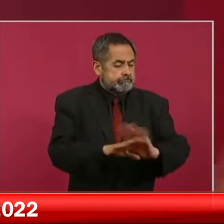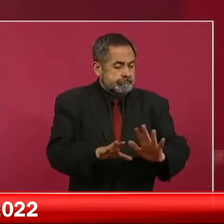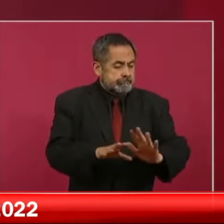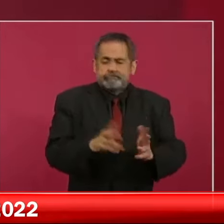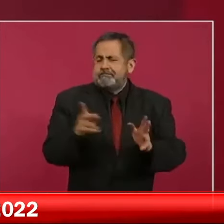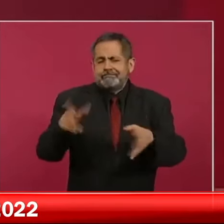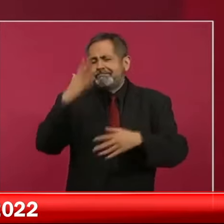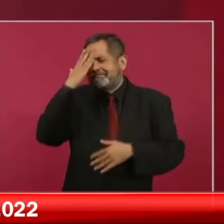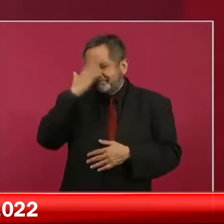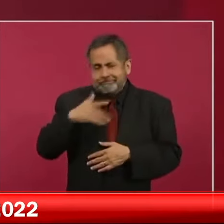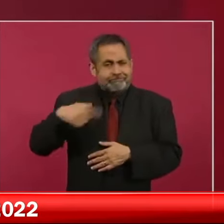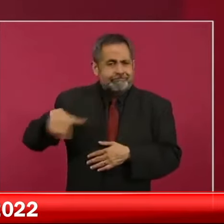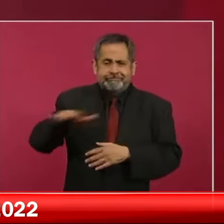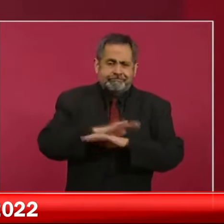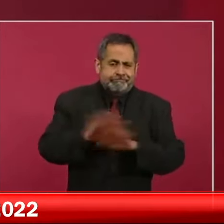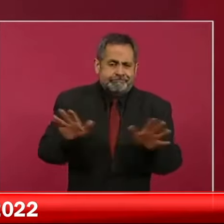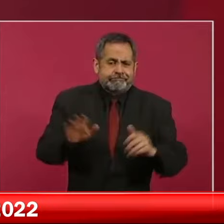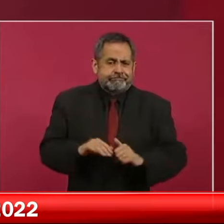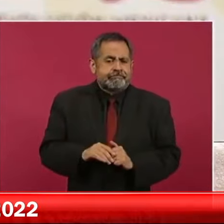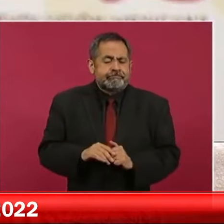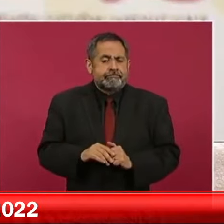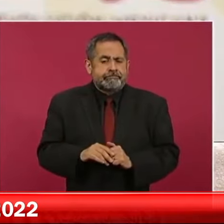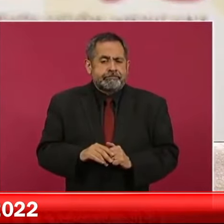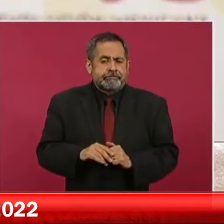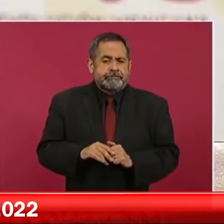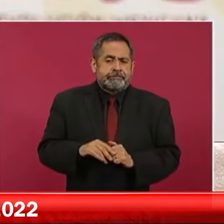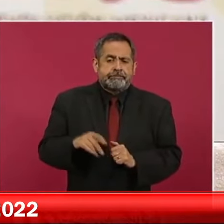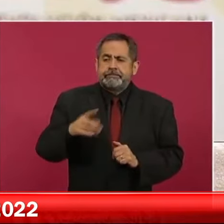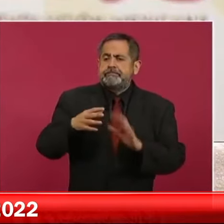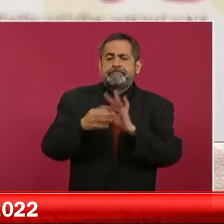este a regañadientes